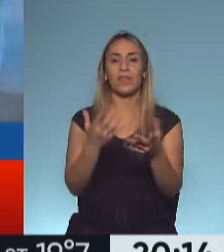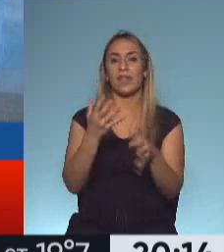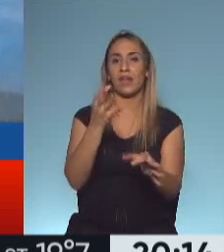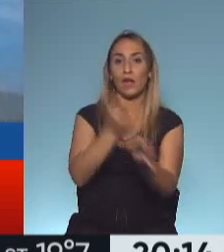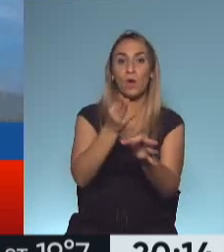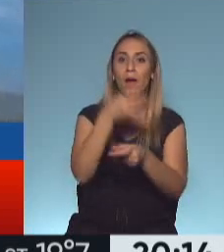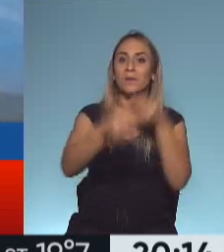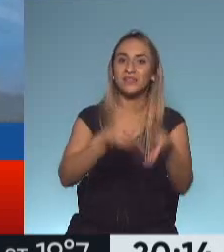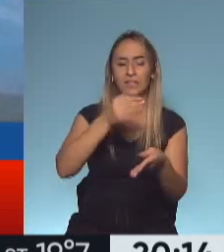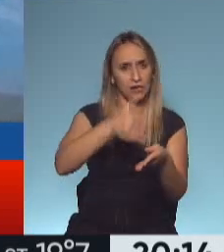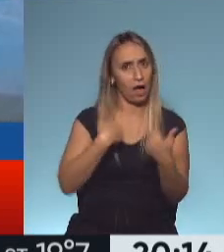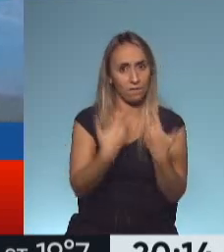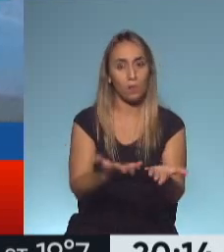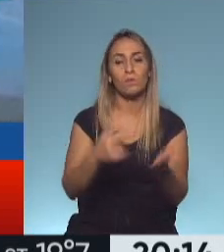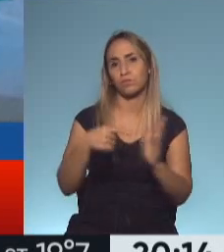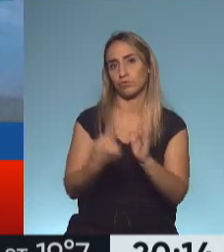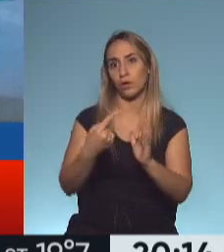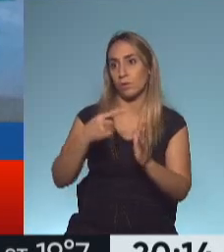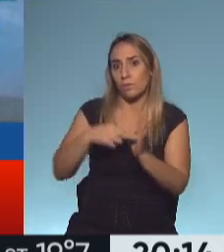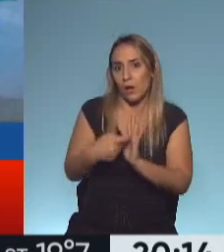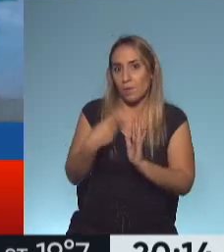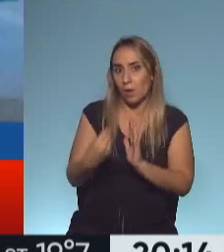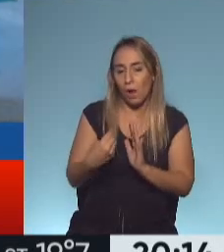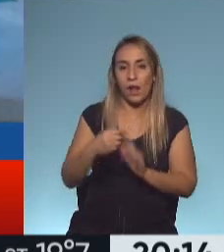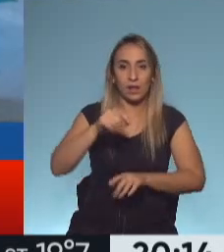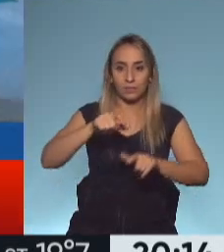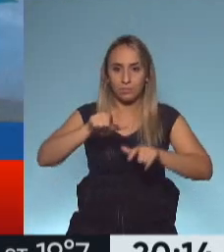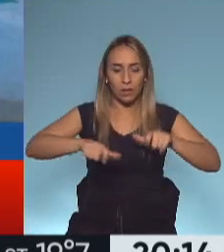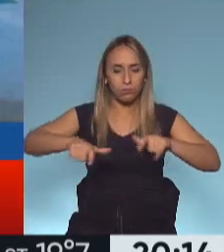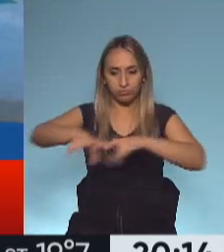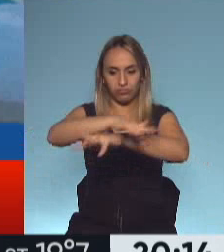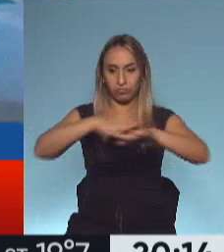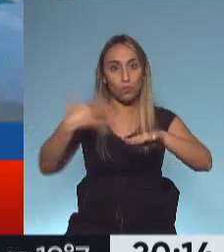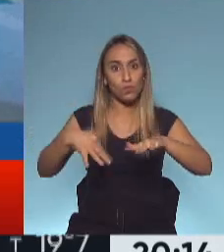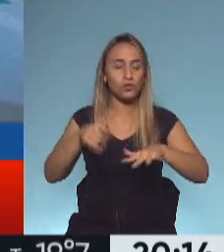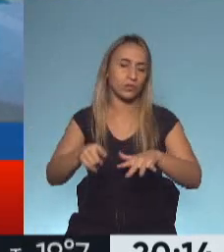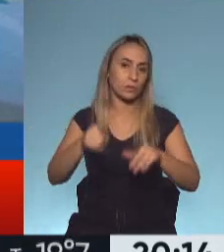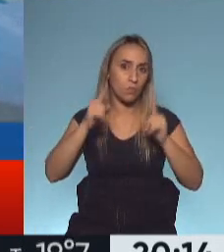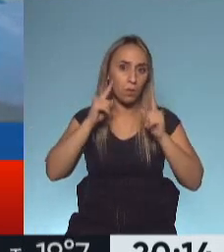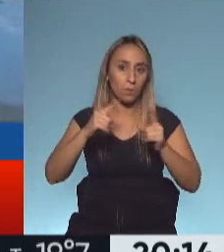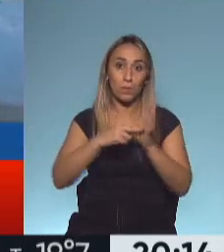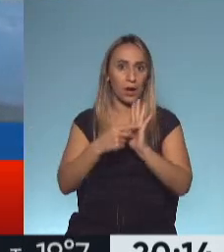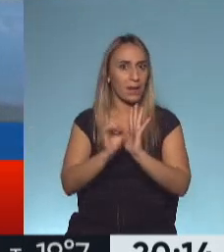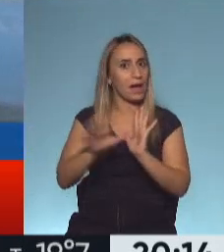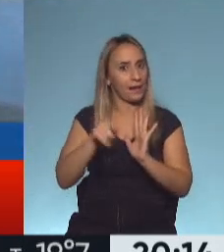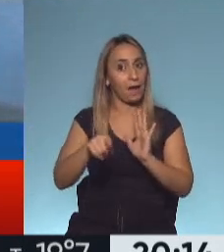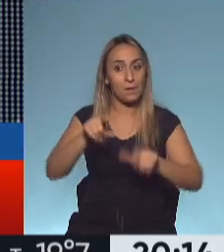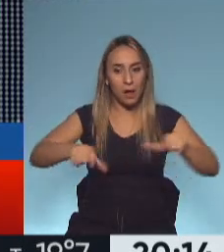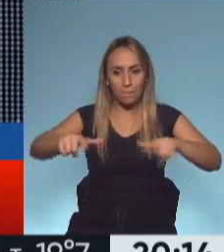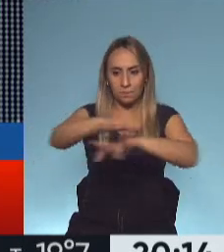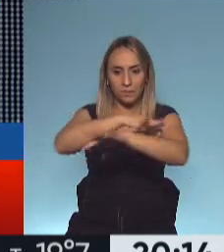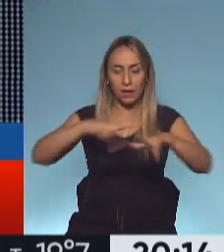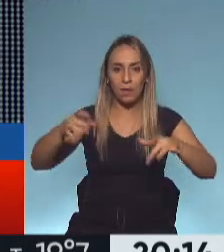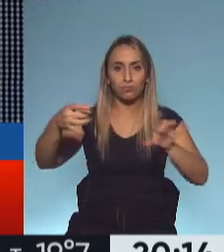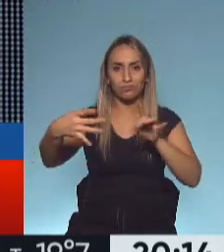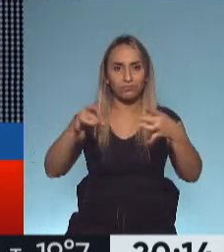que todos. Ahora hay que entender que el problema hoy está en la circulación. Entonces hay que ser muy cuidadosos. El problema serio está en la circulación. Es claro que no es lo mismo la clase